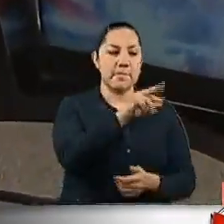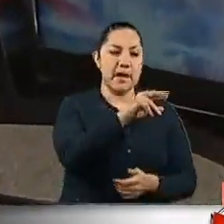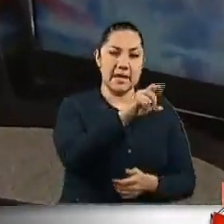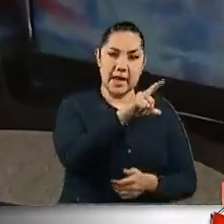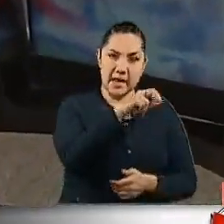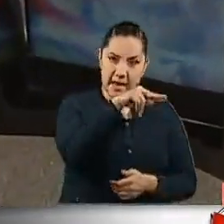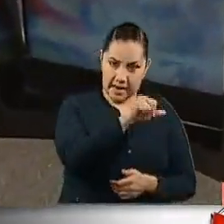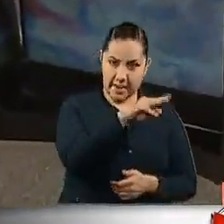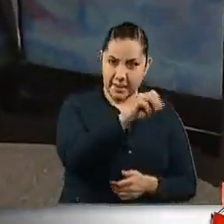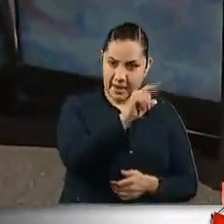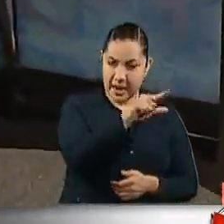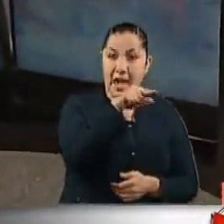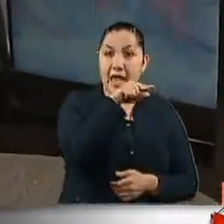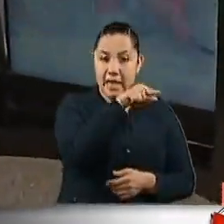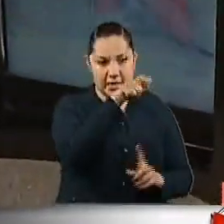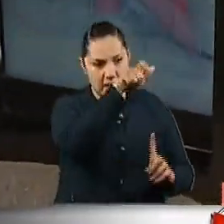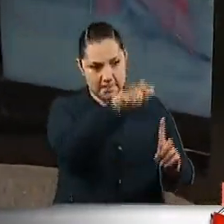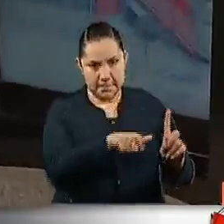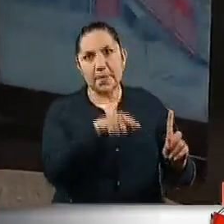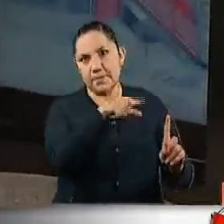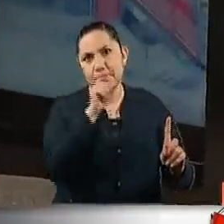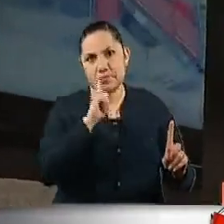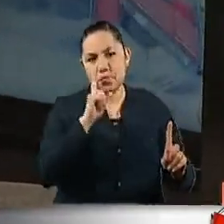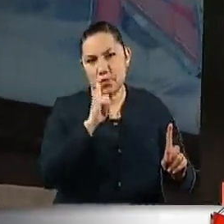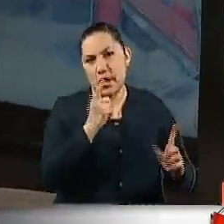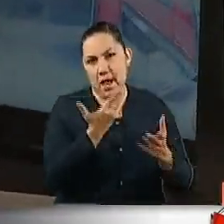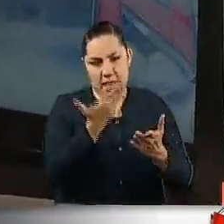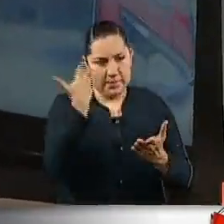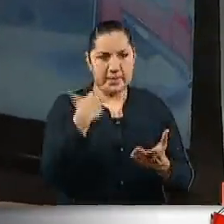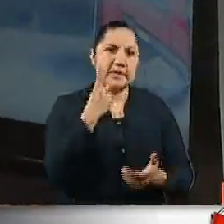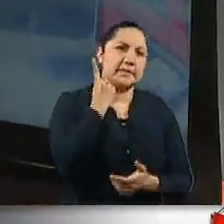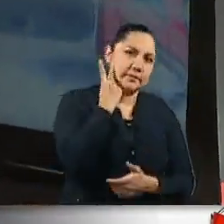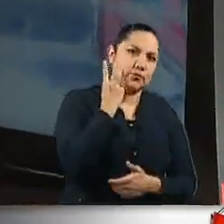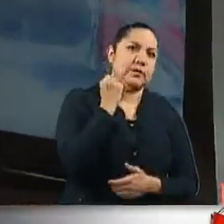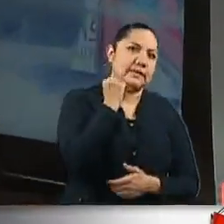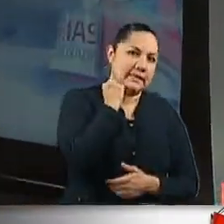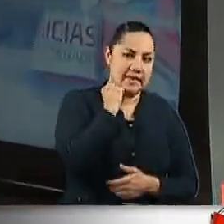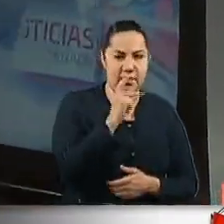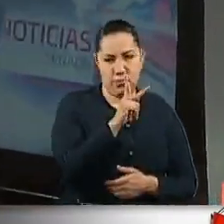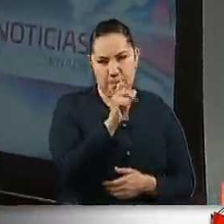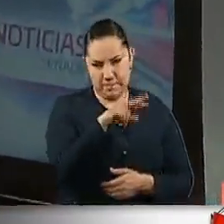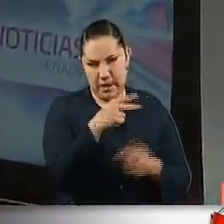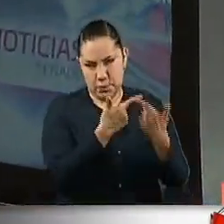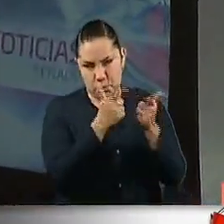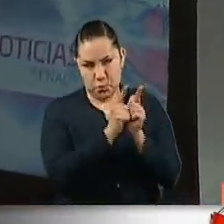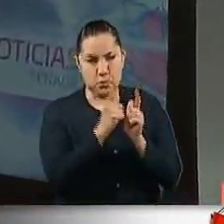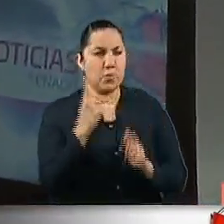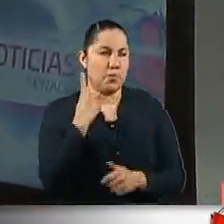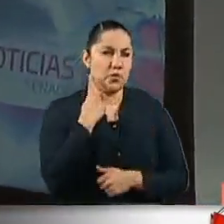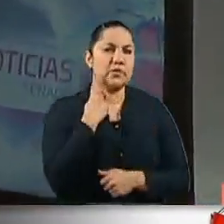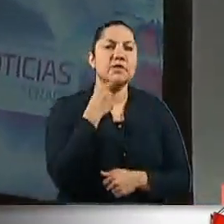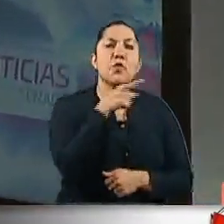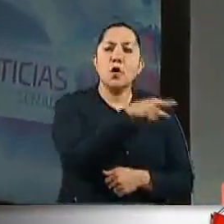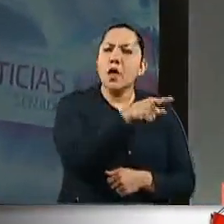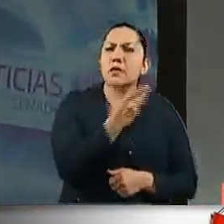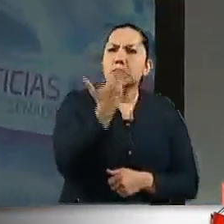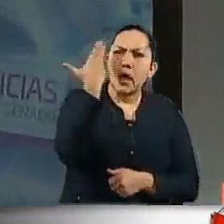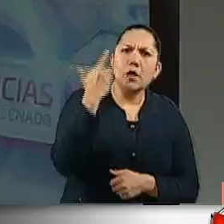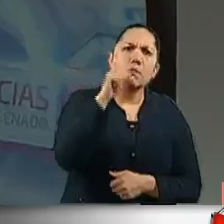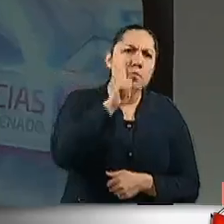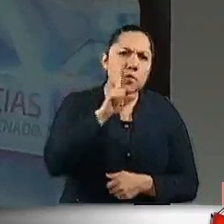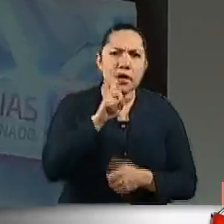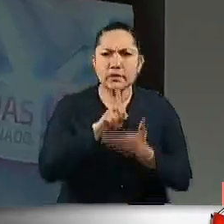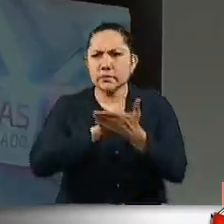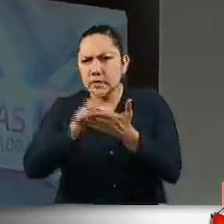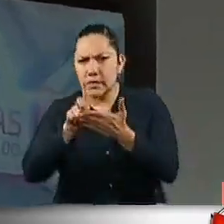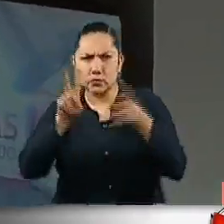trayectoria política como legisladora panista en ambas cámaras del Congreso de la Unión y su lucha a favor de los derechos políticos de las mujeres. Aquí tiene usted toda